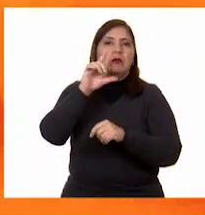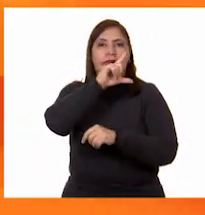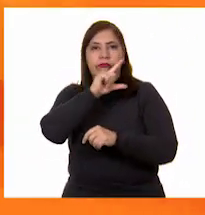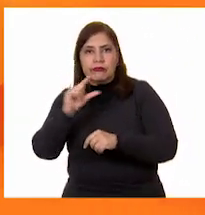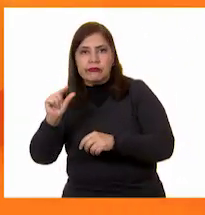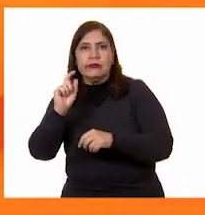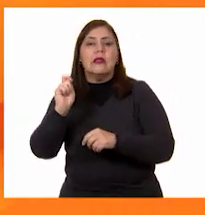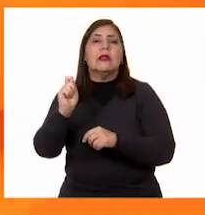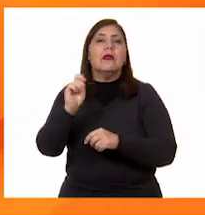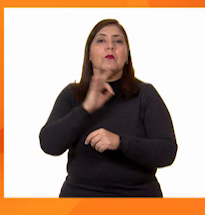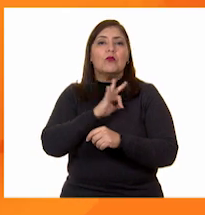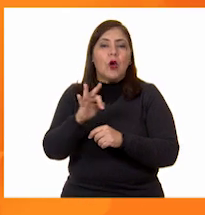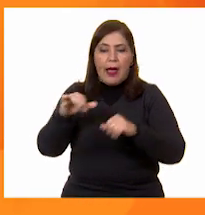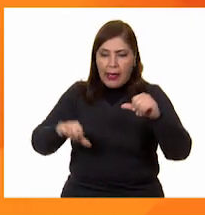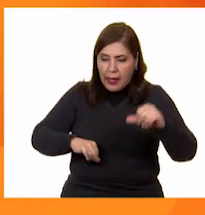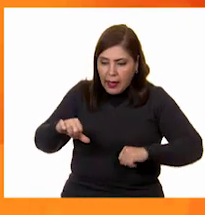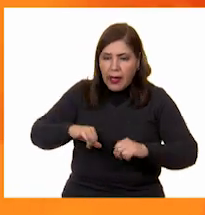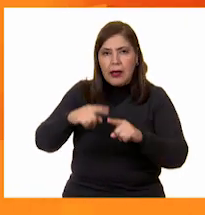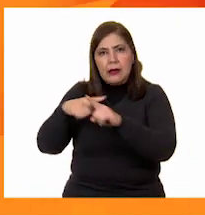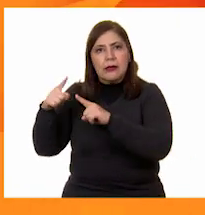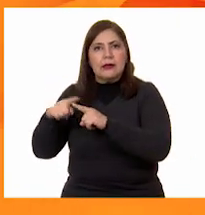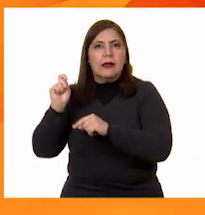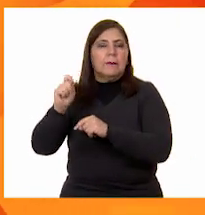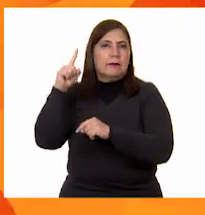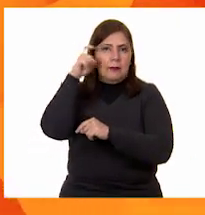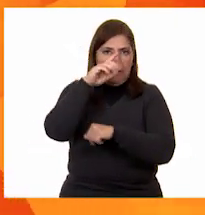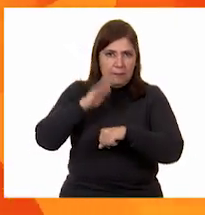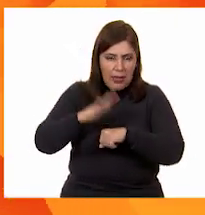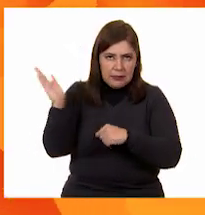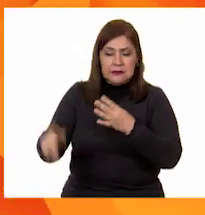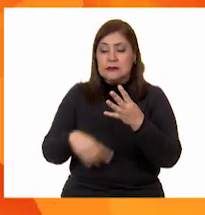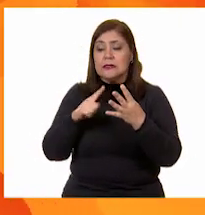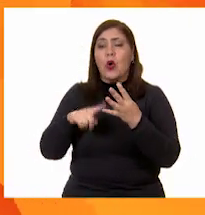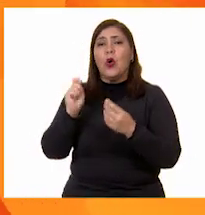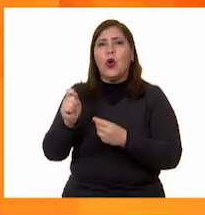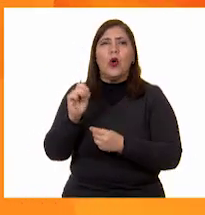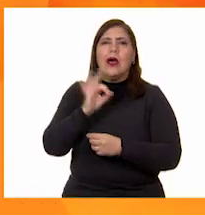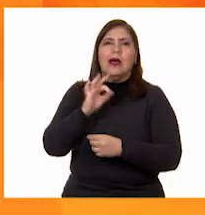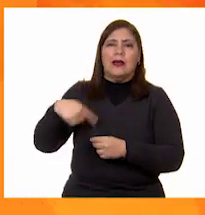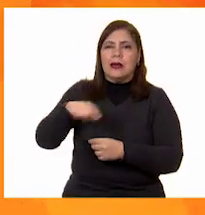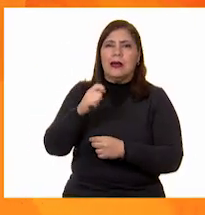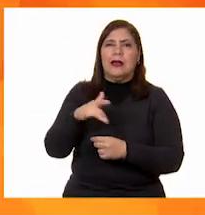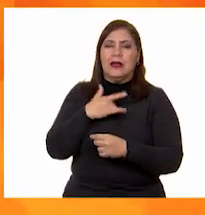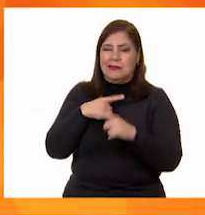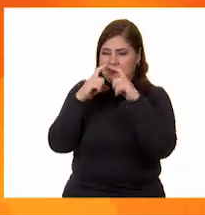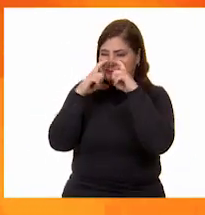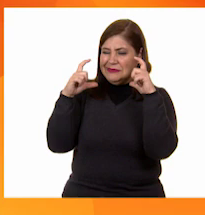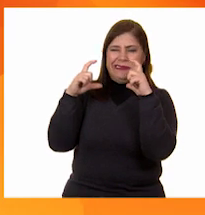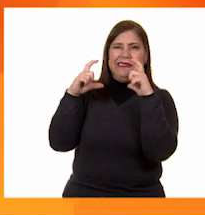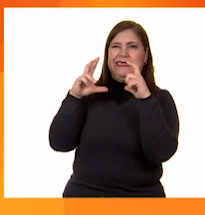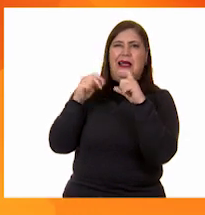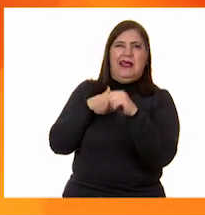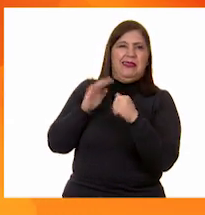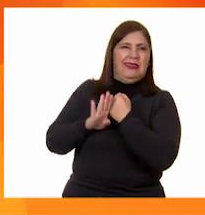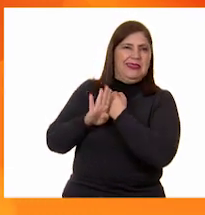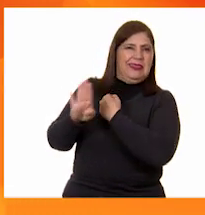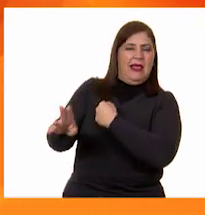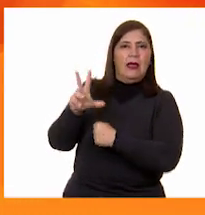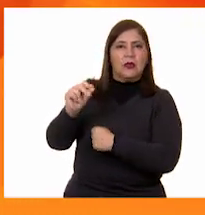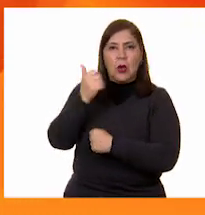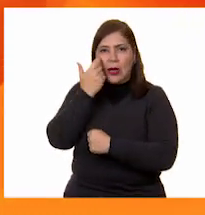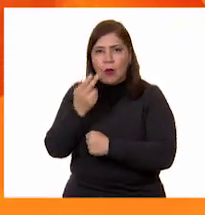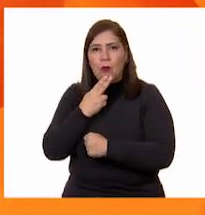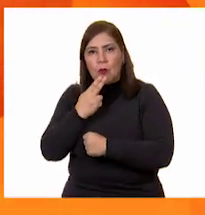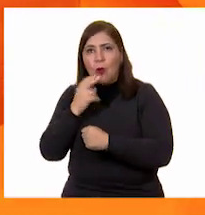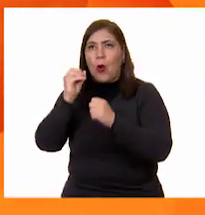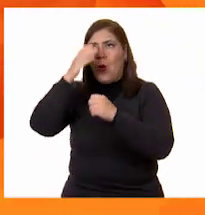para llevar a cabo ciertas actividades. La poca tolerancia a usar aditamentos en la cara, como puede ser el cubrebocas o